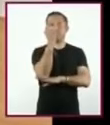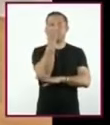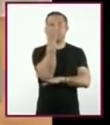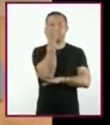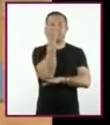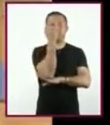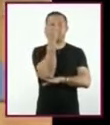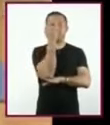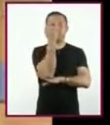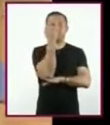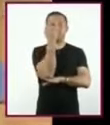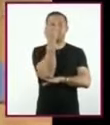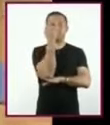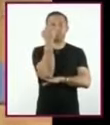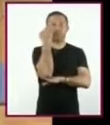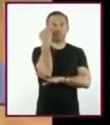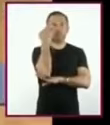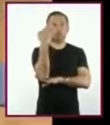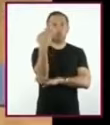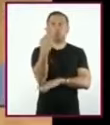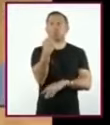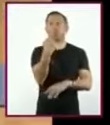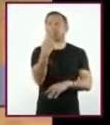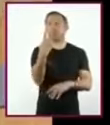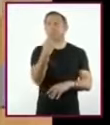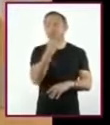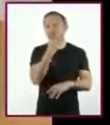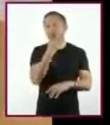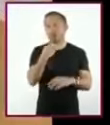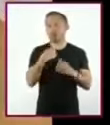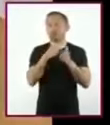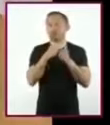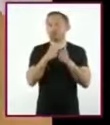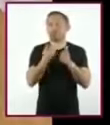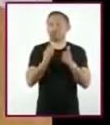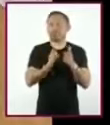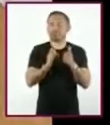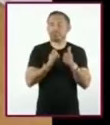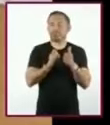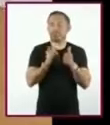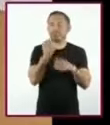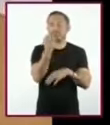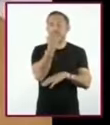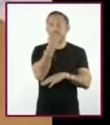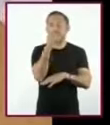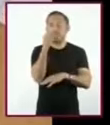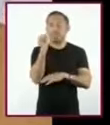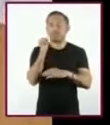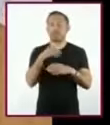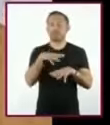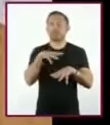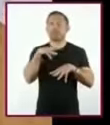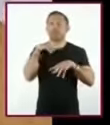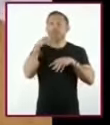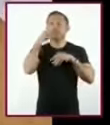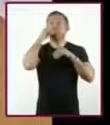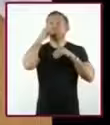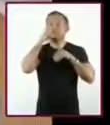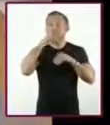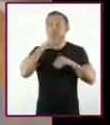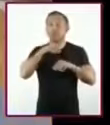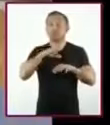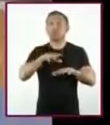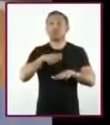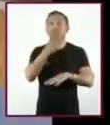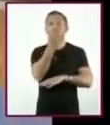esa posición de 1 a 3 minutos. Para finalizar, inhalas y exhalas regresando